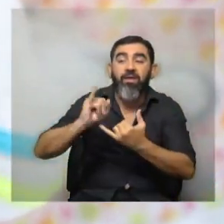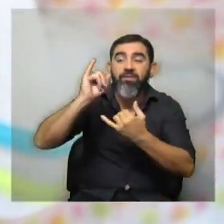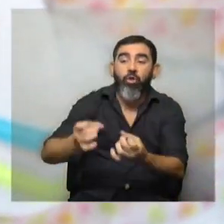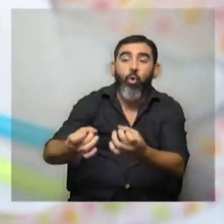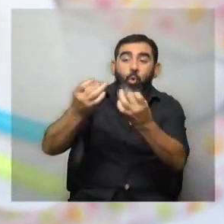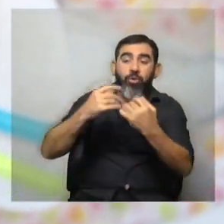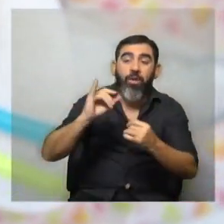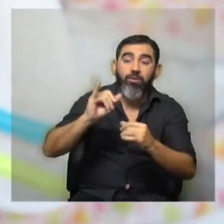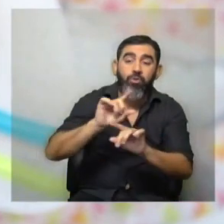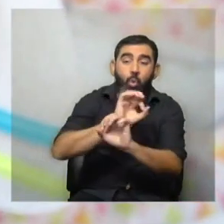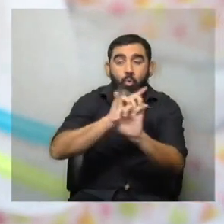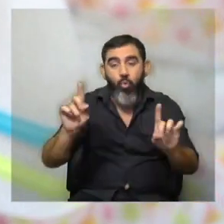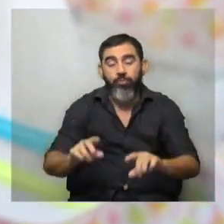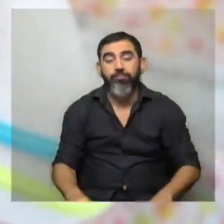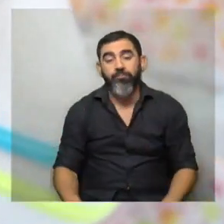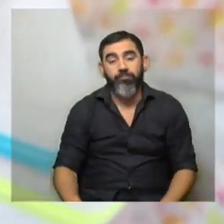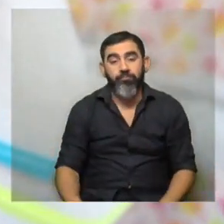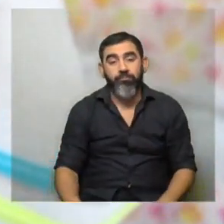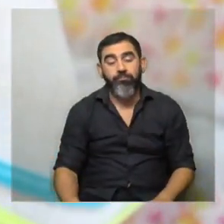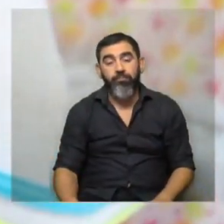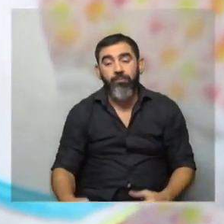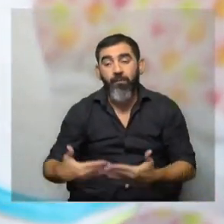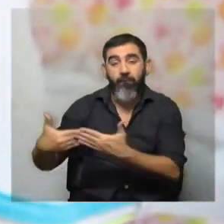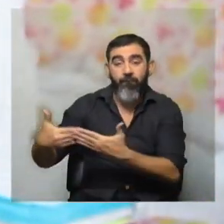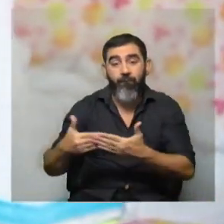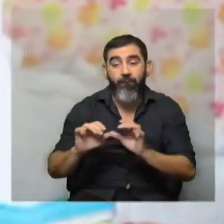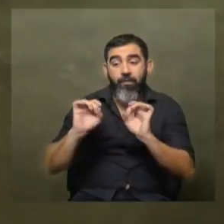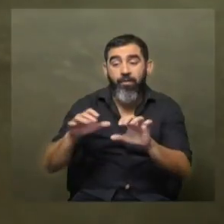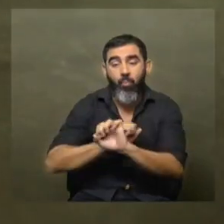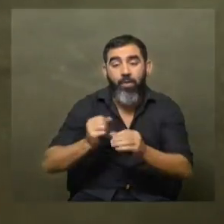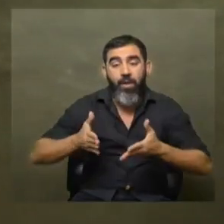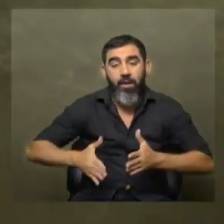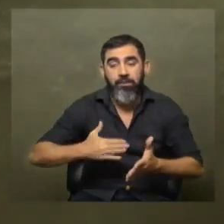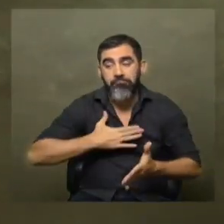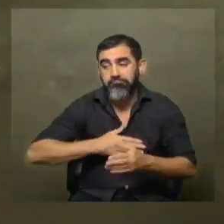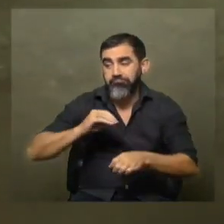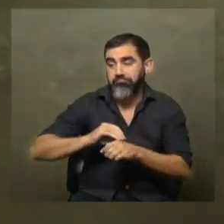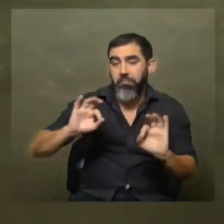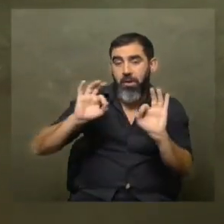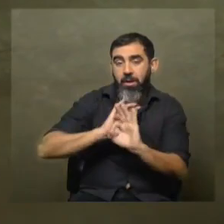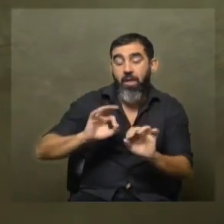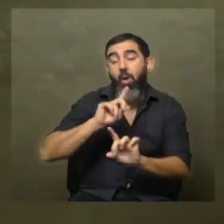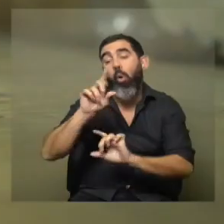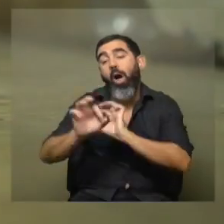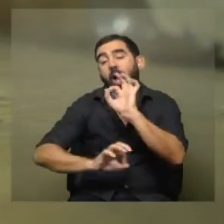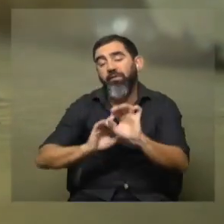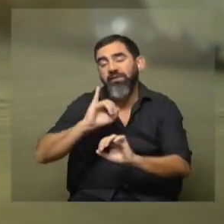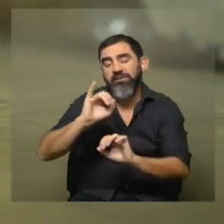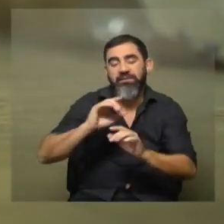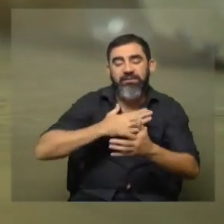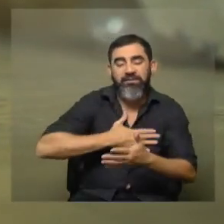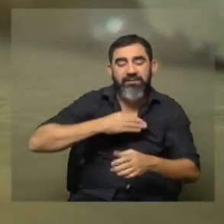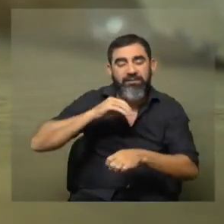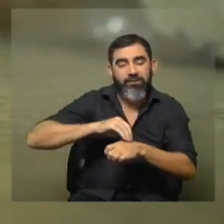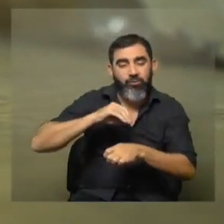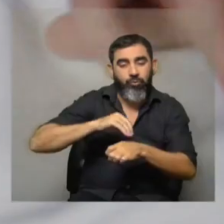o no. Los bebés que están infectados pueden nacer asintomáticos, sin síntomas, o en algunos casos tener síntomas